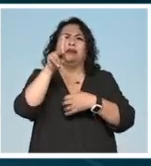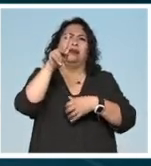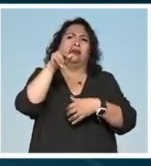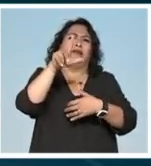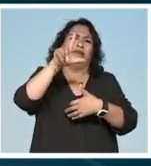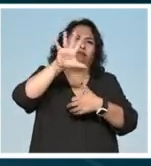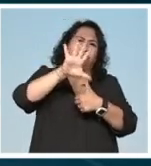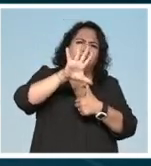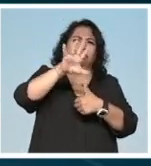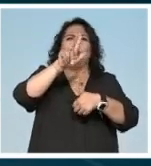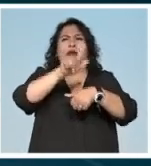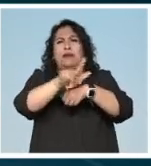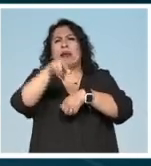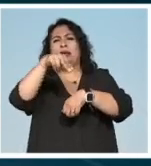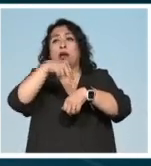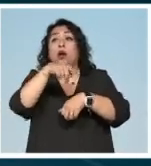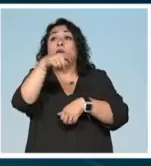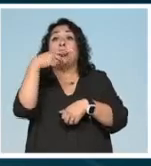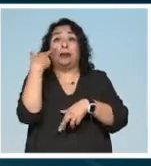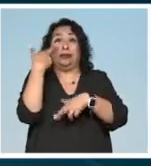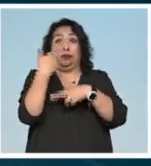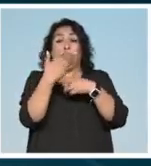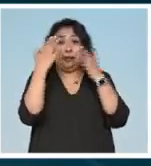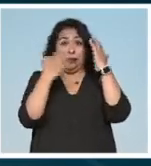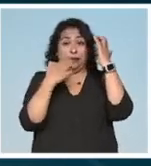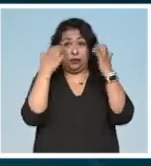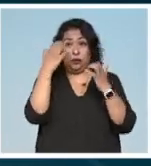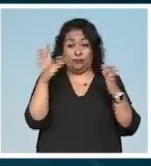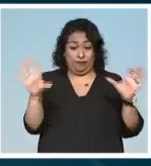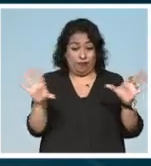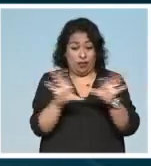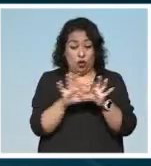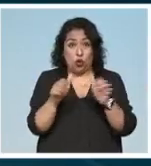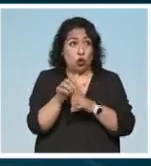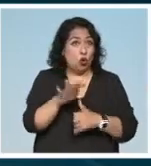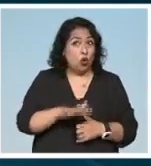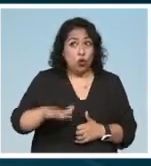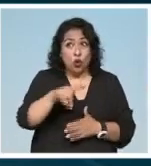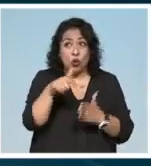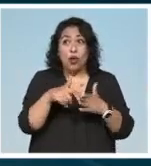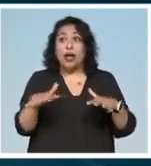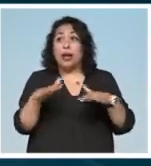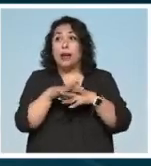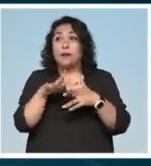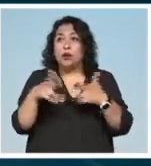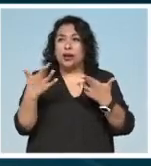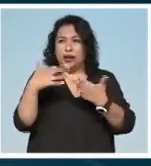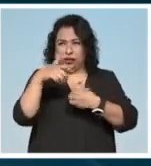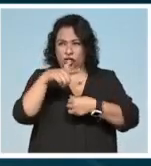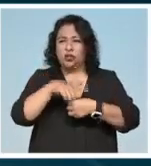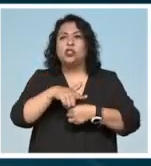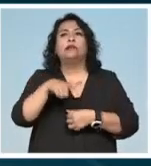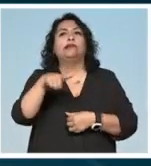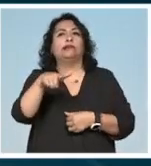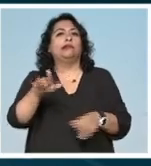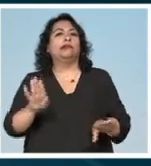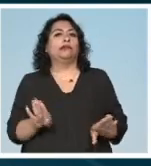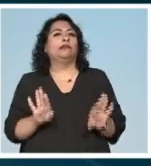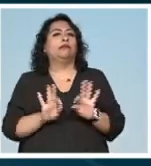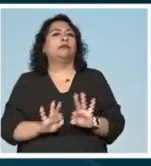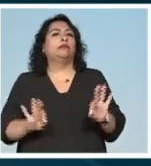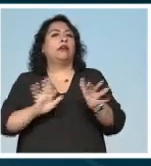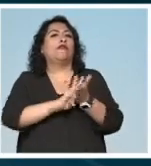Nicaragua. El curador de la exposición señala que el vínculo con el espacio y el cambio en las relaciones sociales son elementos